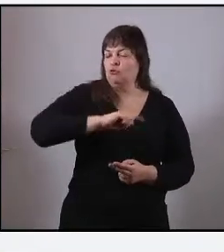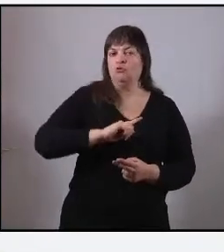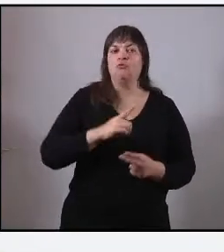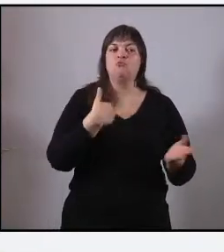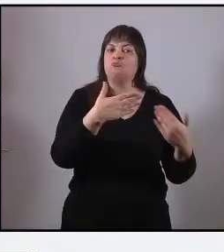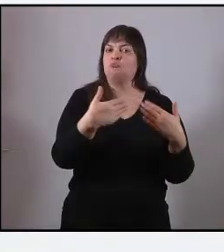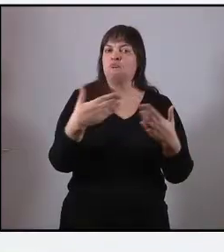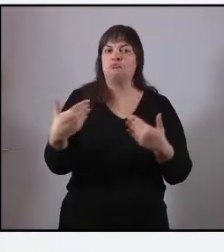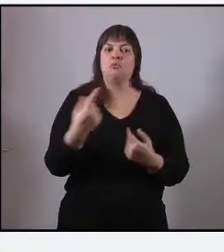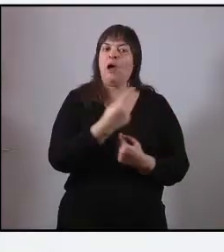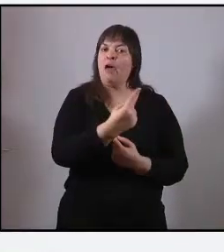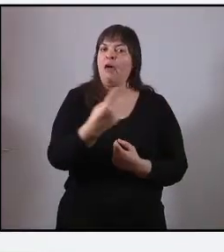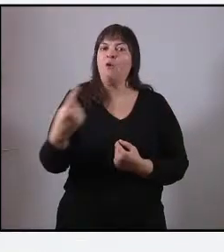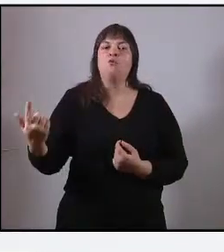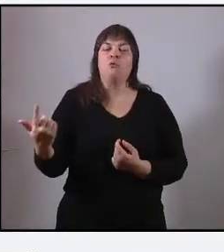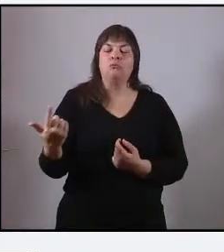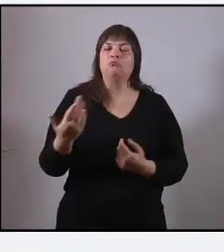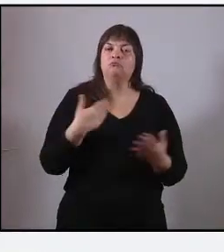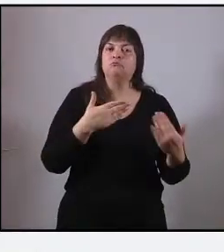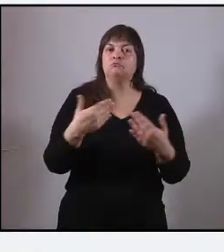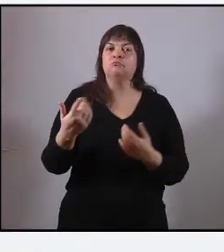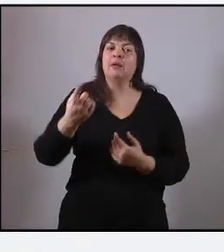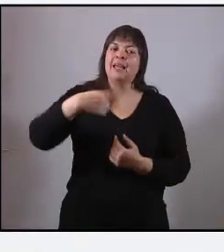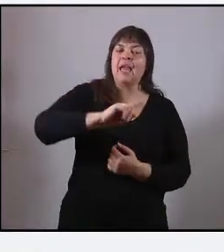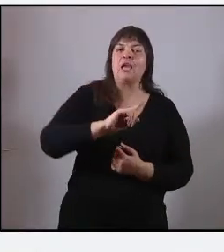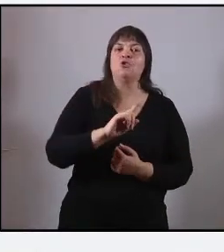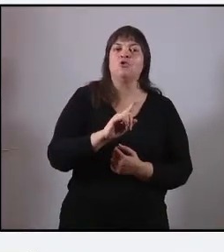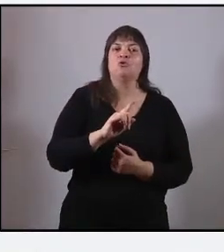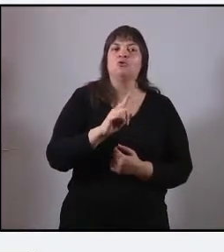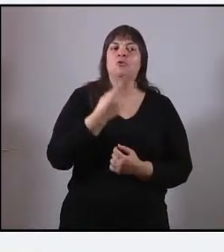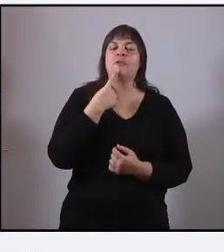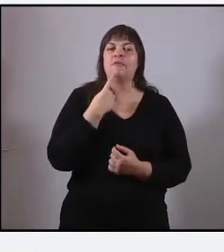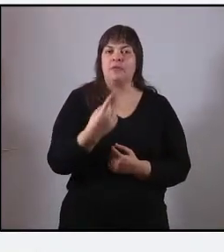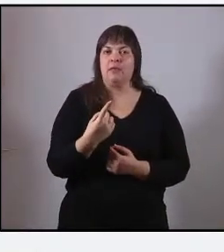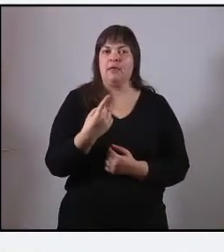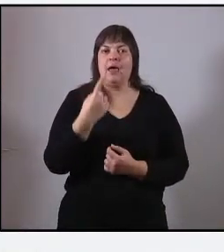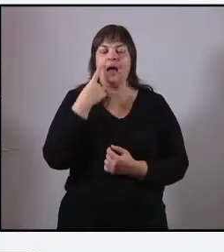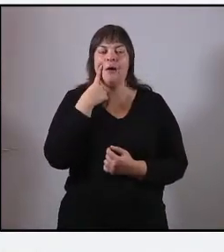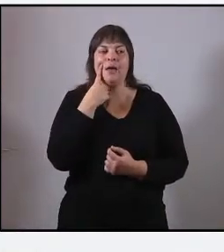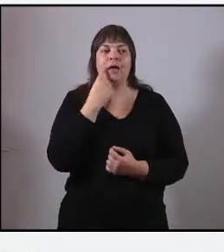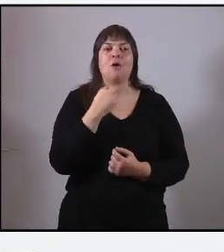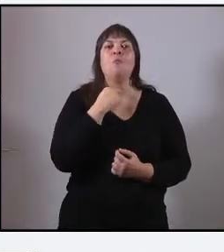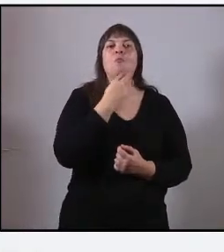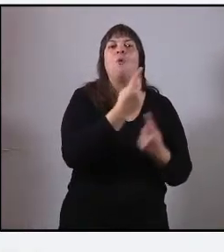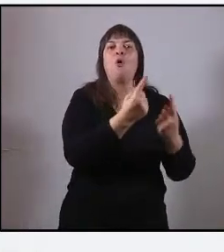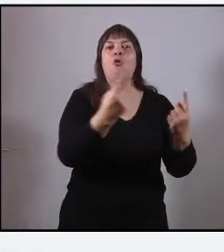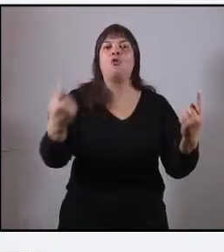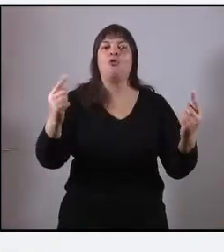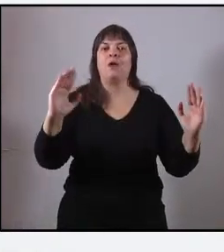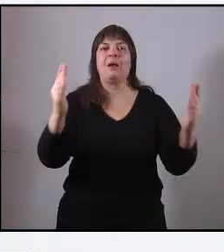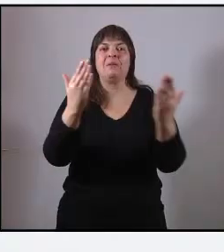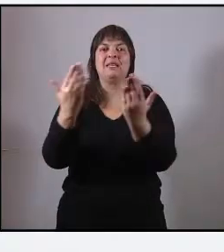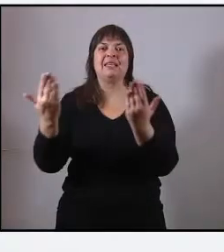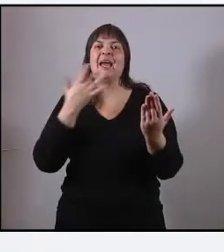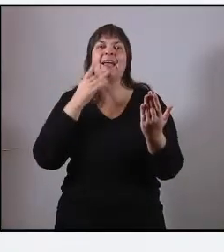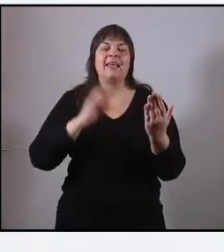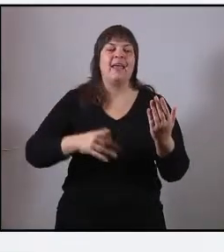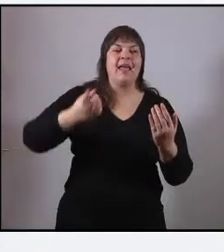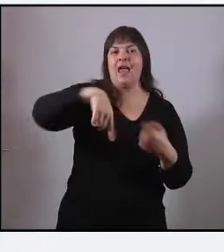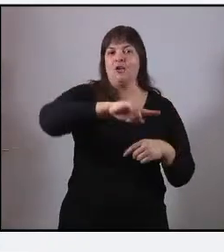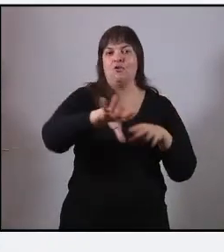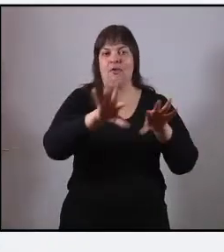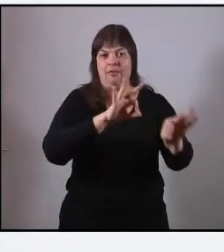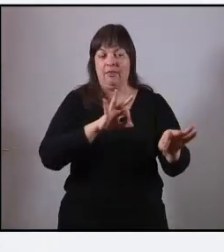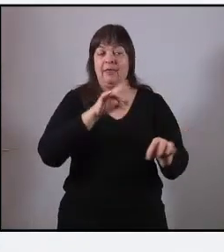dialogar con todos y cada uno de ellos, y ellos irán marcando quién es el interlocutor. Ojalá que esa persona sea la que vele por